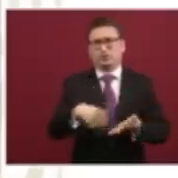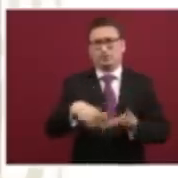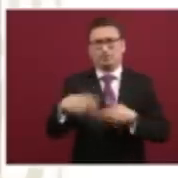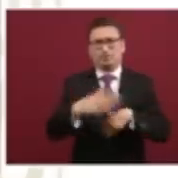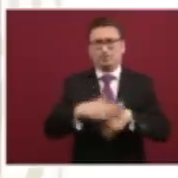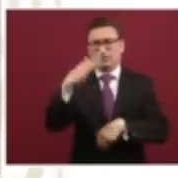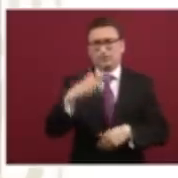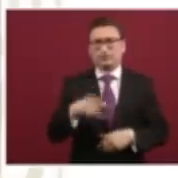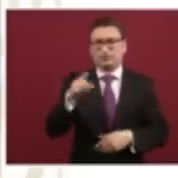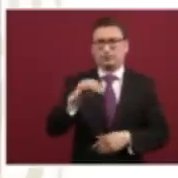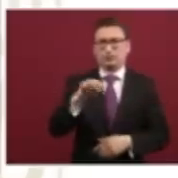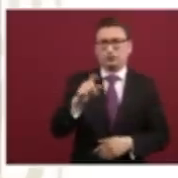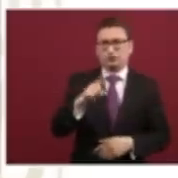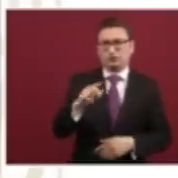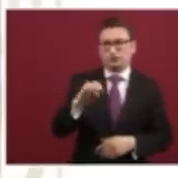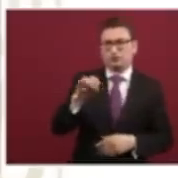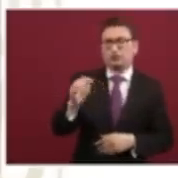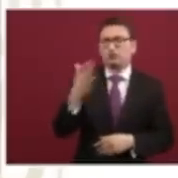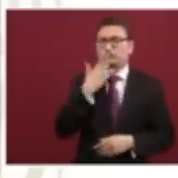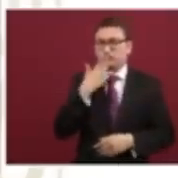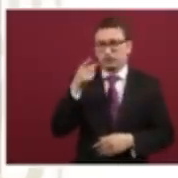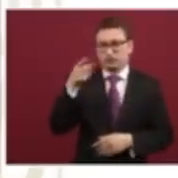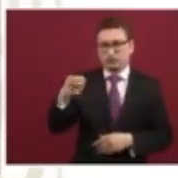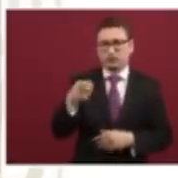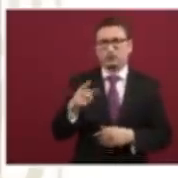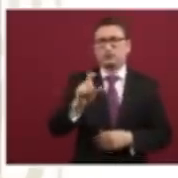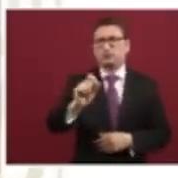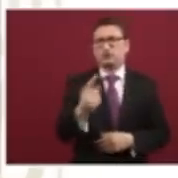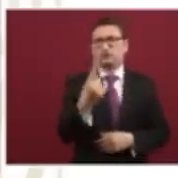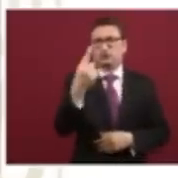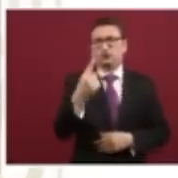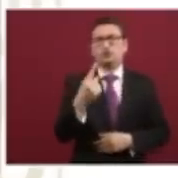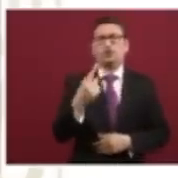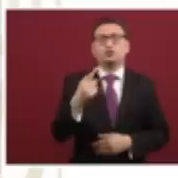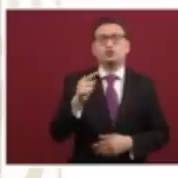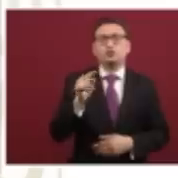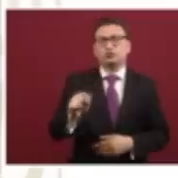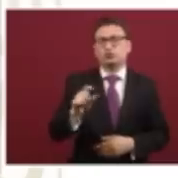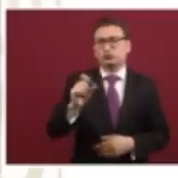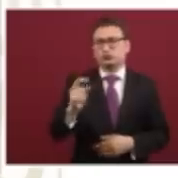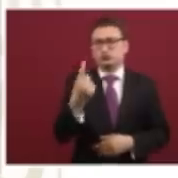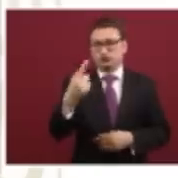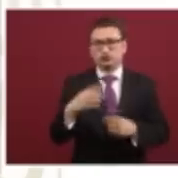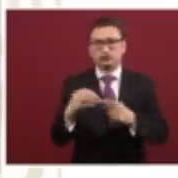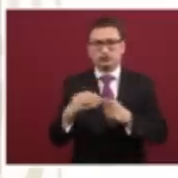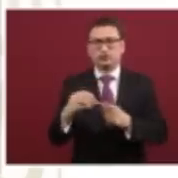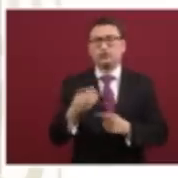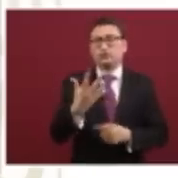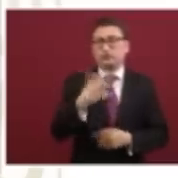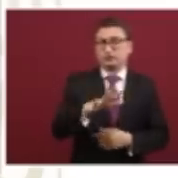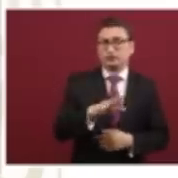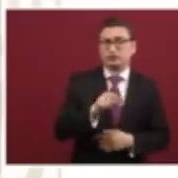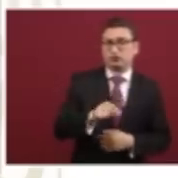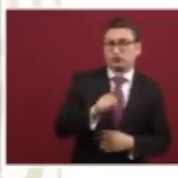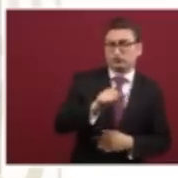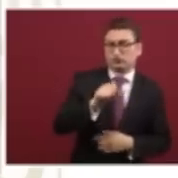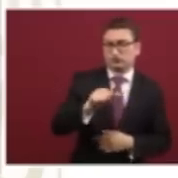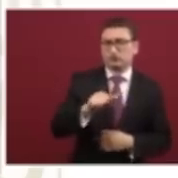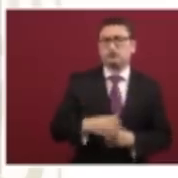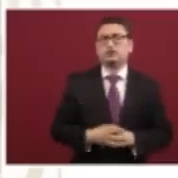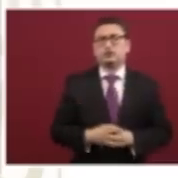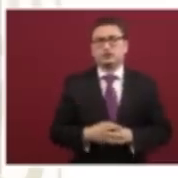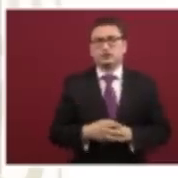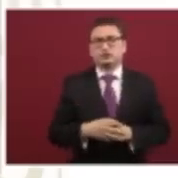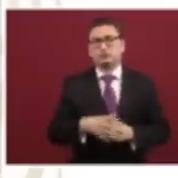en Moctezuma, Sonora, 21 pesos con 21 centavos, 10 pesos 16 centavos